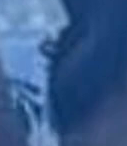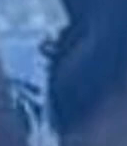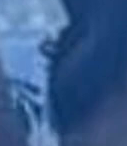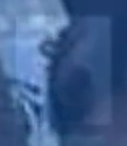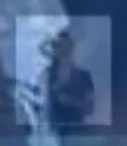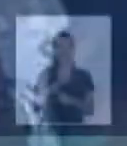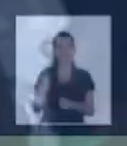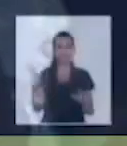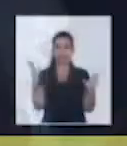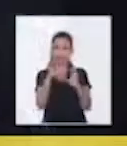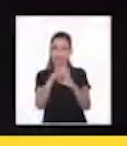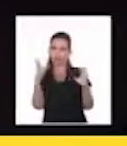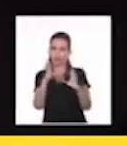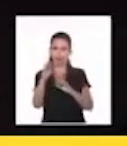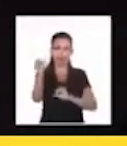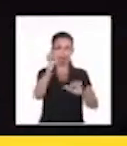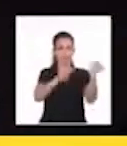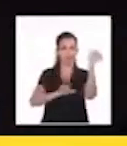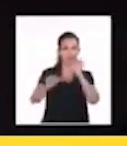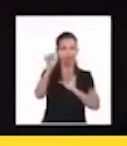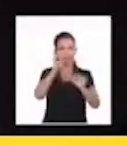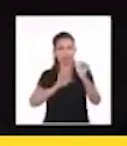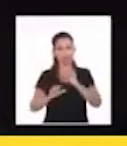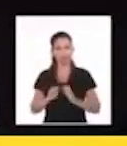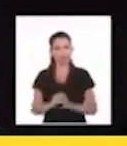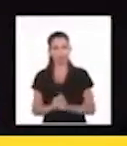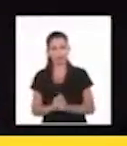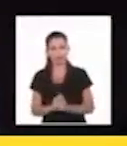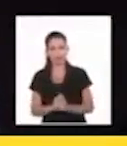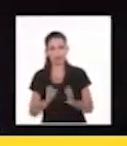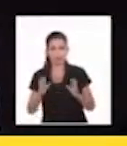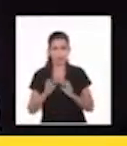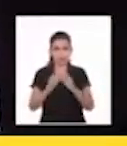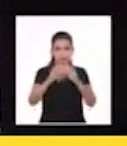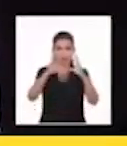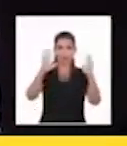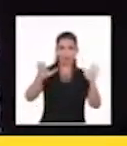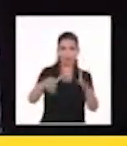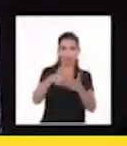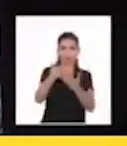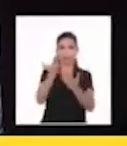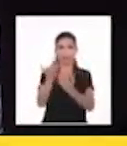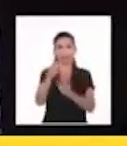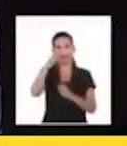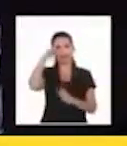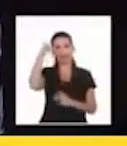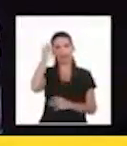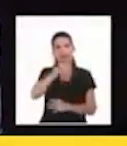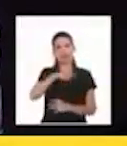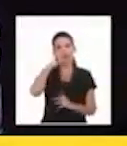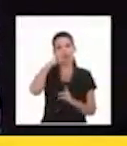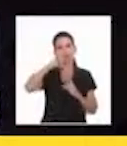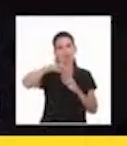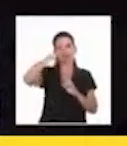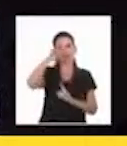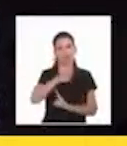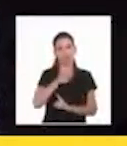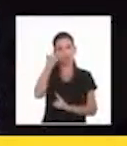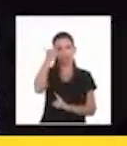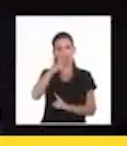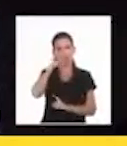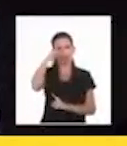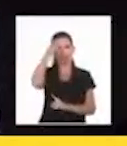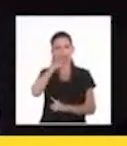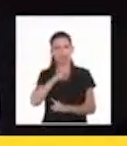hay te das cuenta que te siguen usando todos que se burlan de ti todos